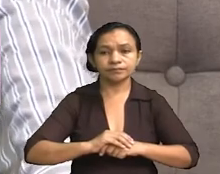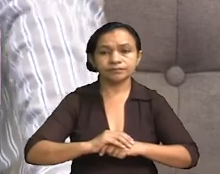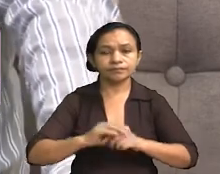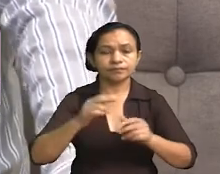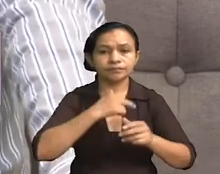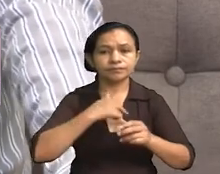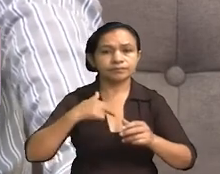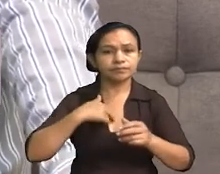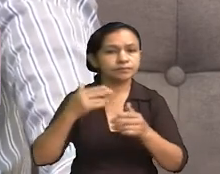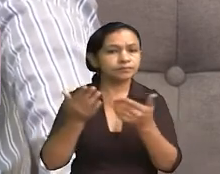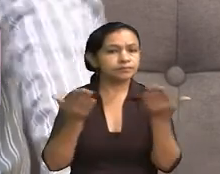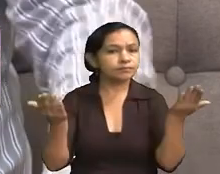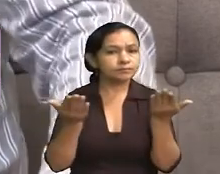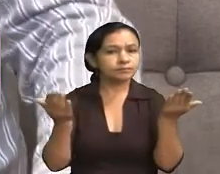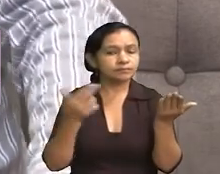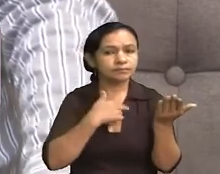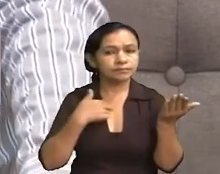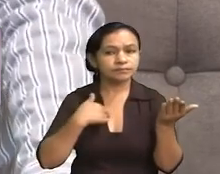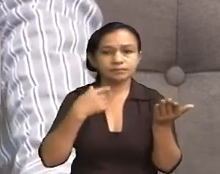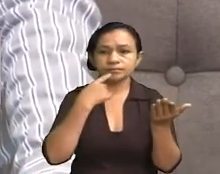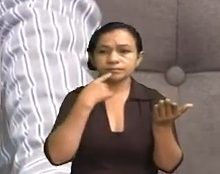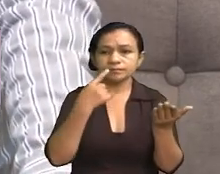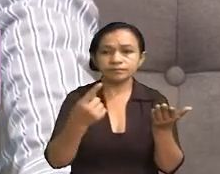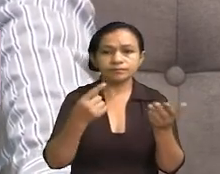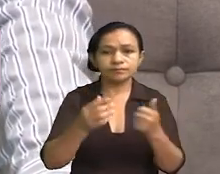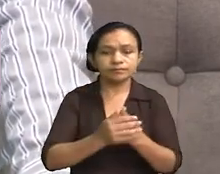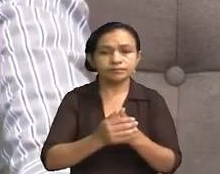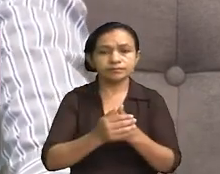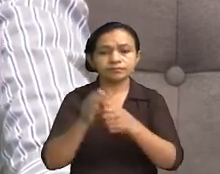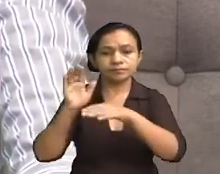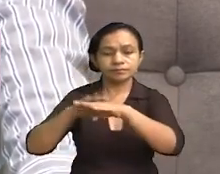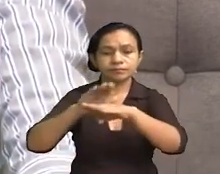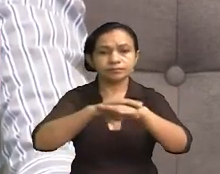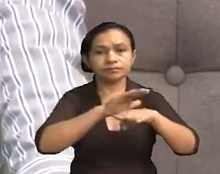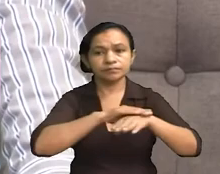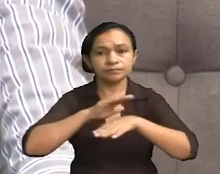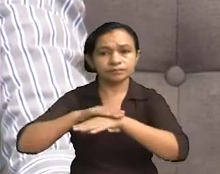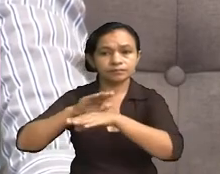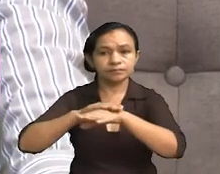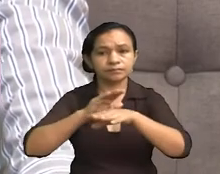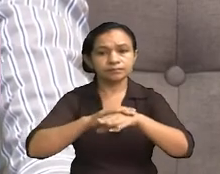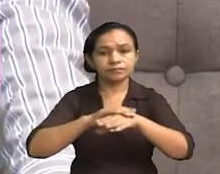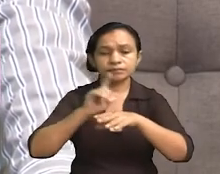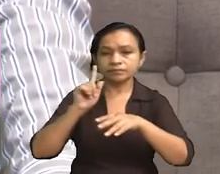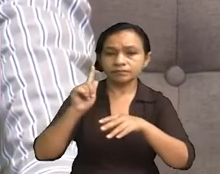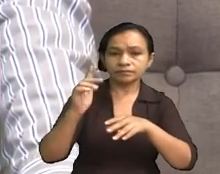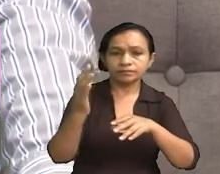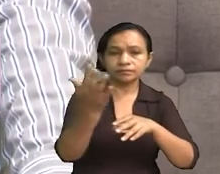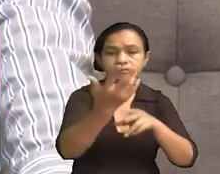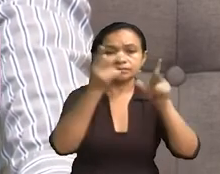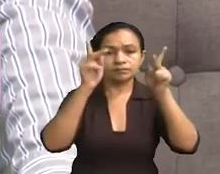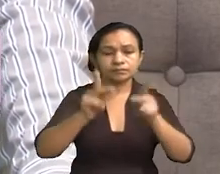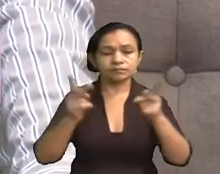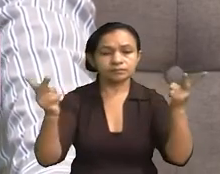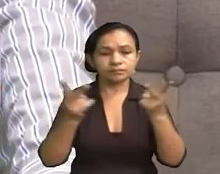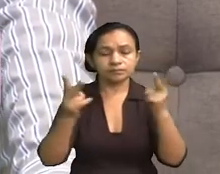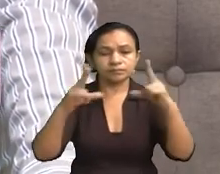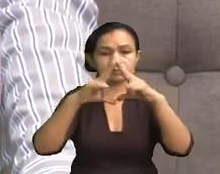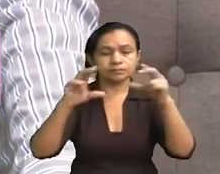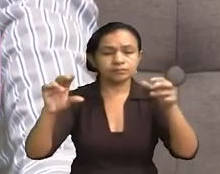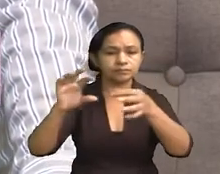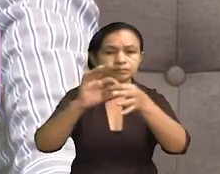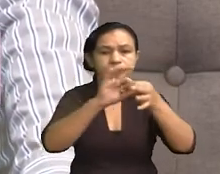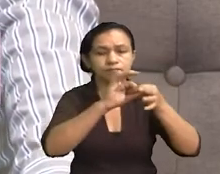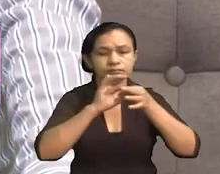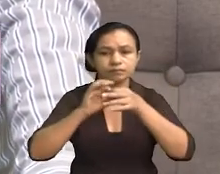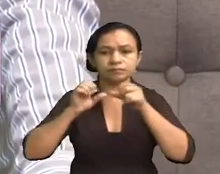que nosotros reiteramos? Ese llamado para que todos los nicaragüenses nos unamos